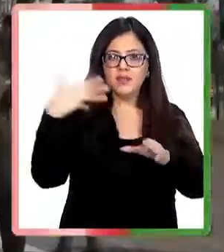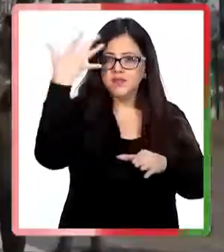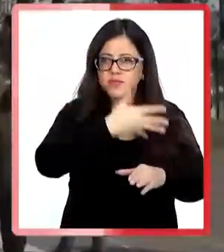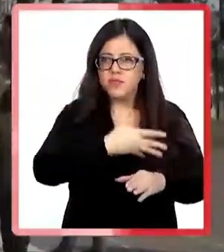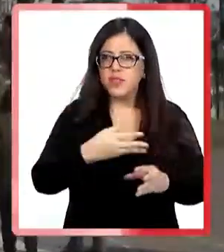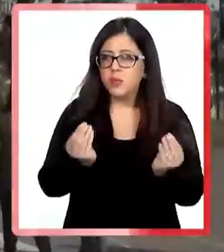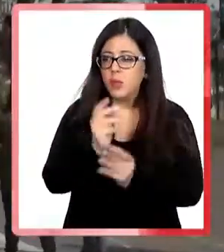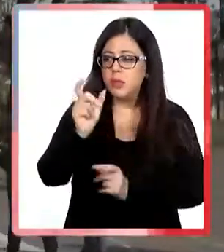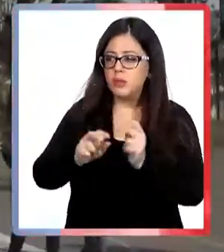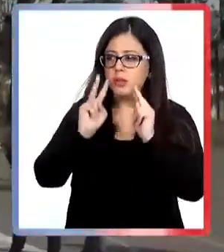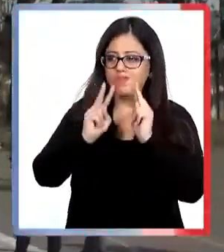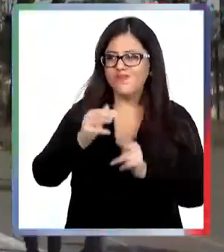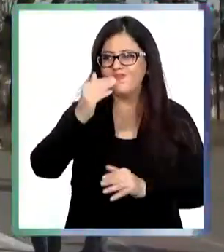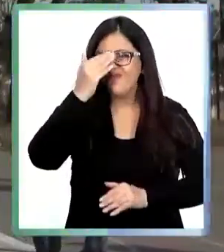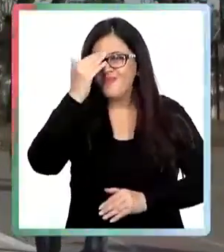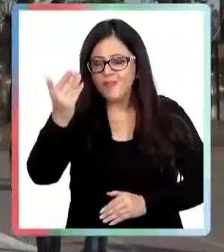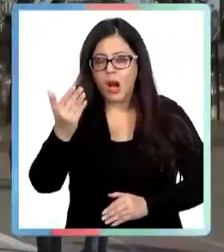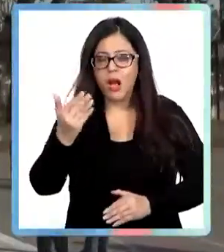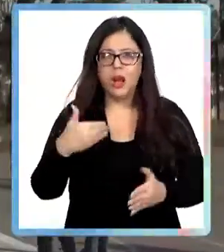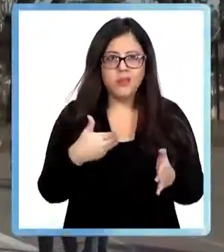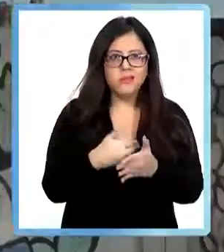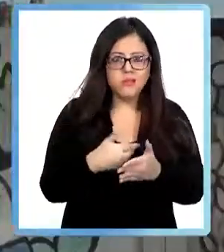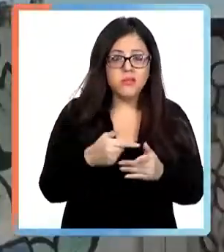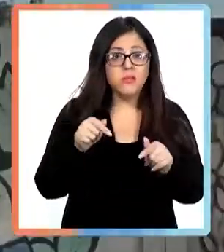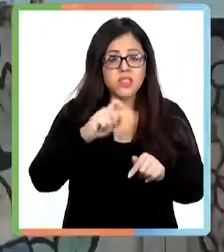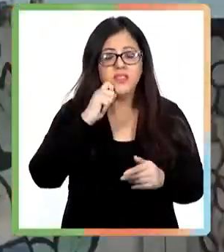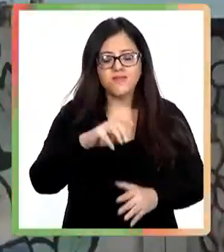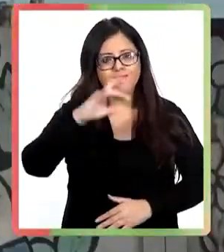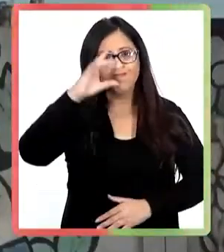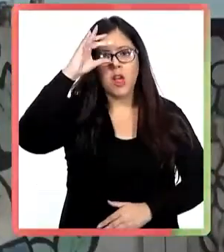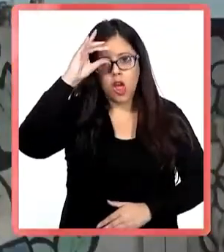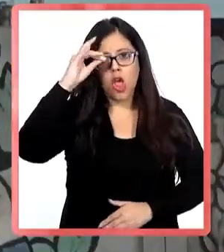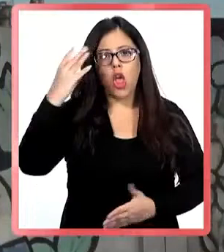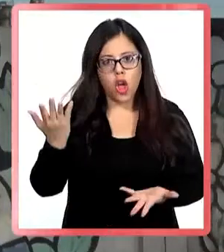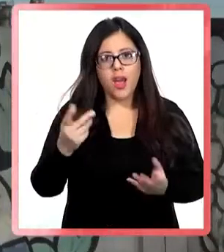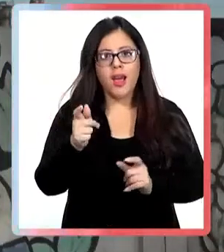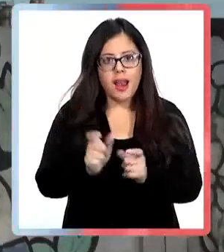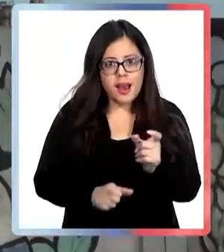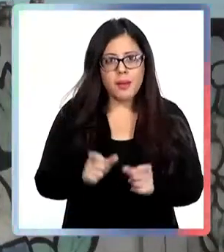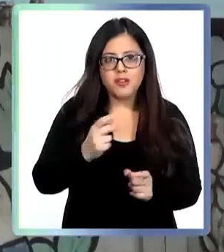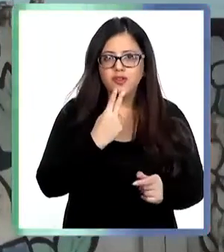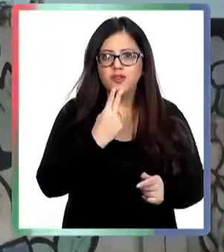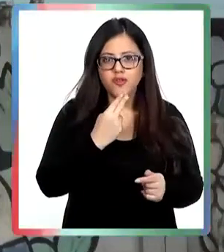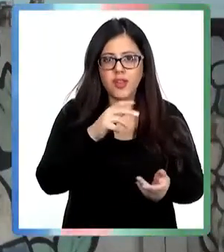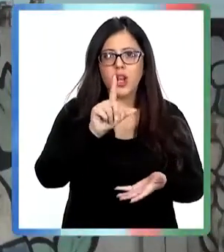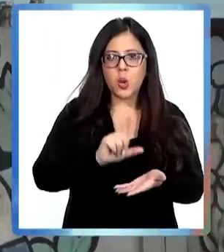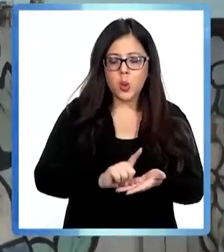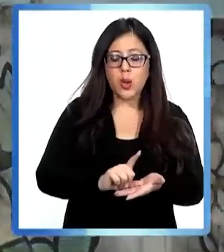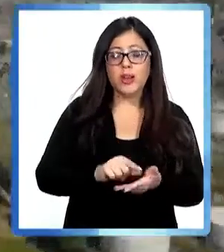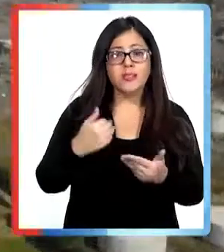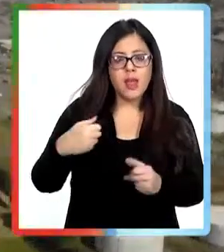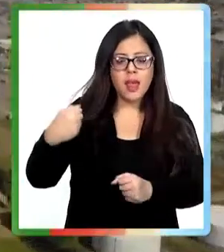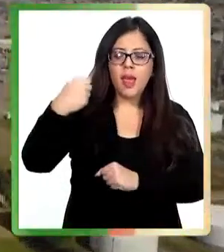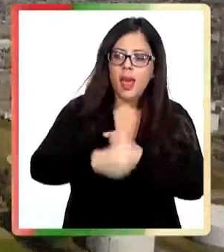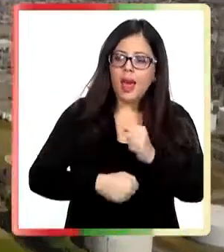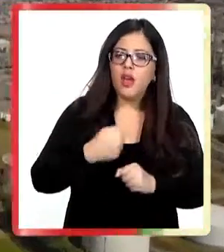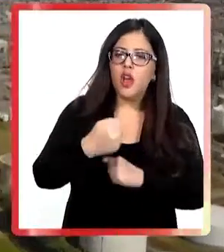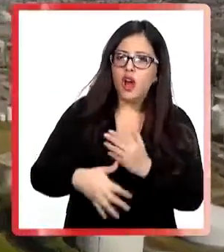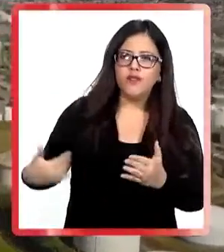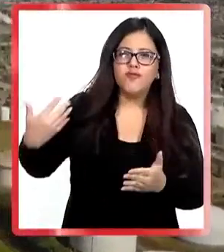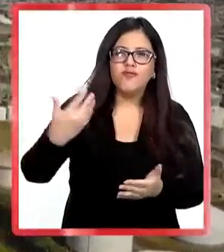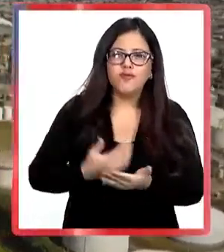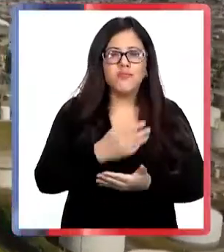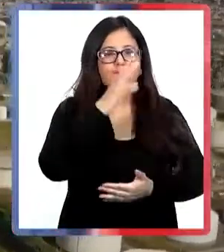muchos hualpeninos, que literalmente ha causado dolor de cabeza entre quienes viven en el sector, que por años han tenido que soportar